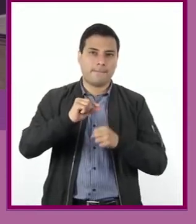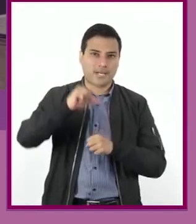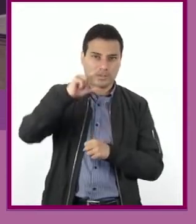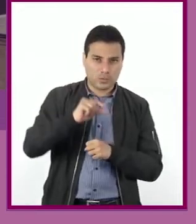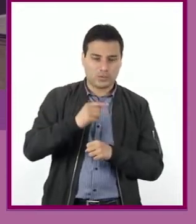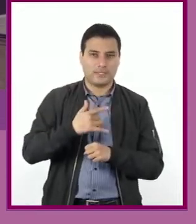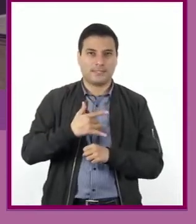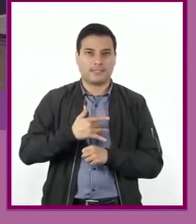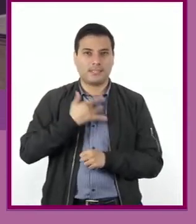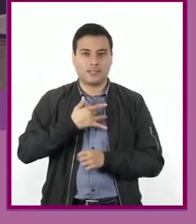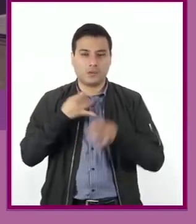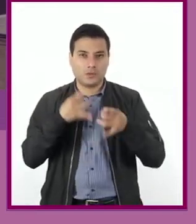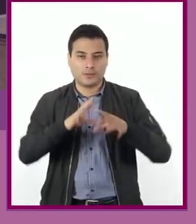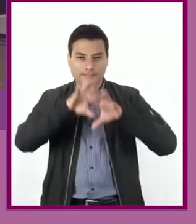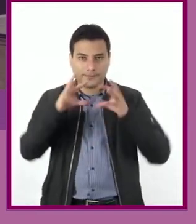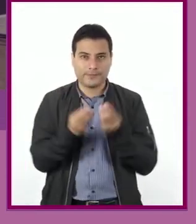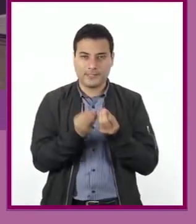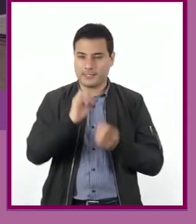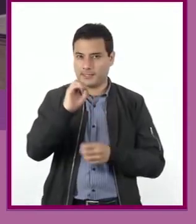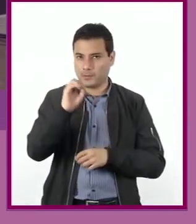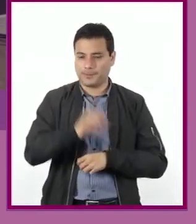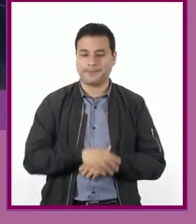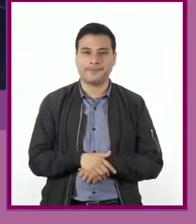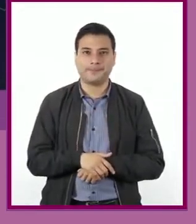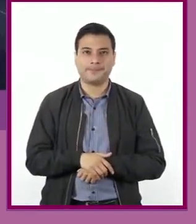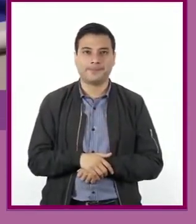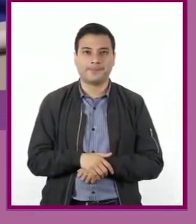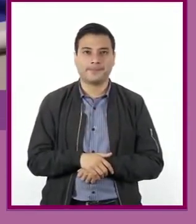fuerza resultante es cero.